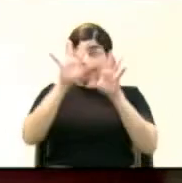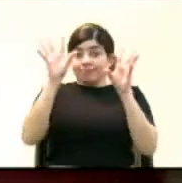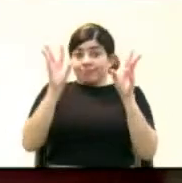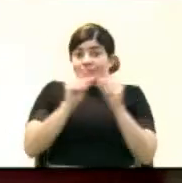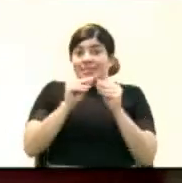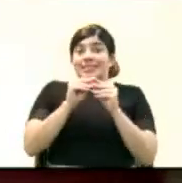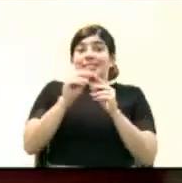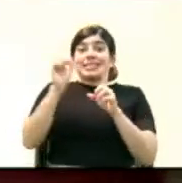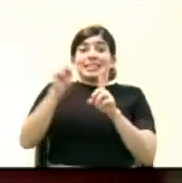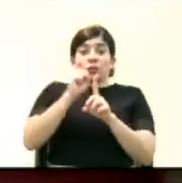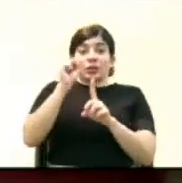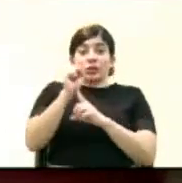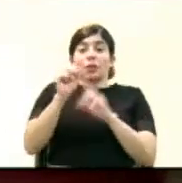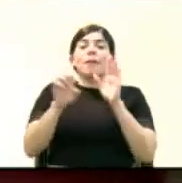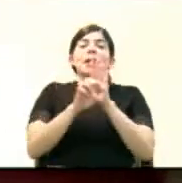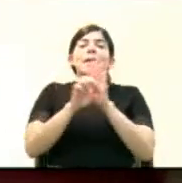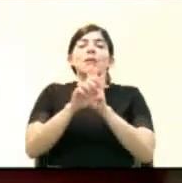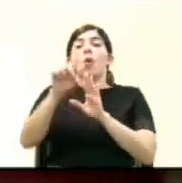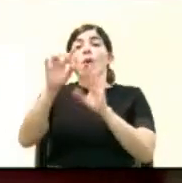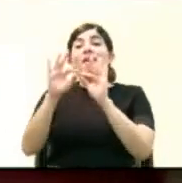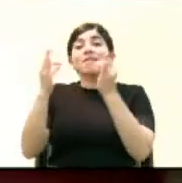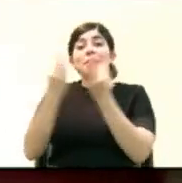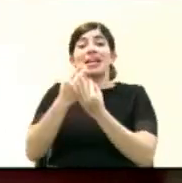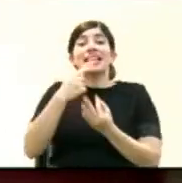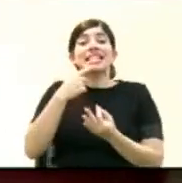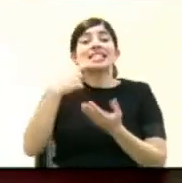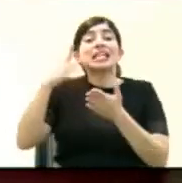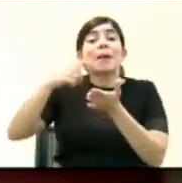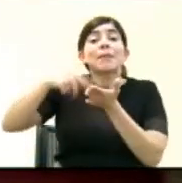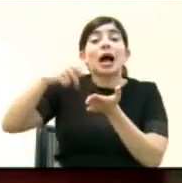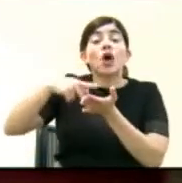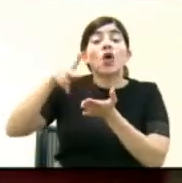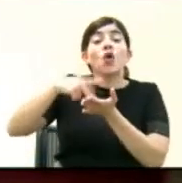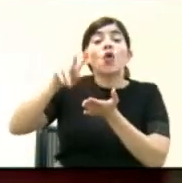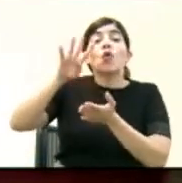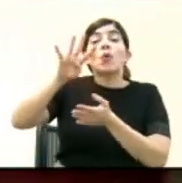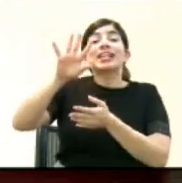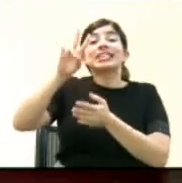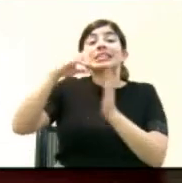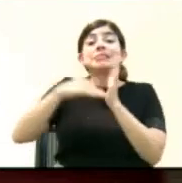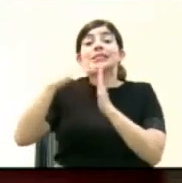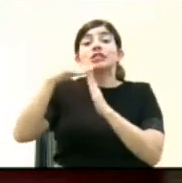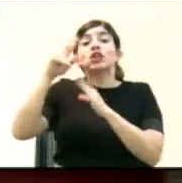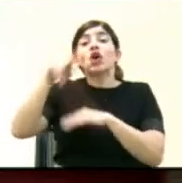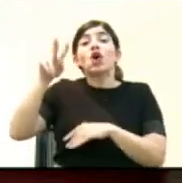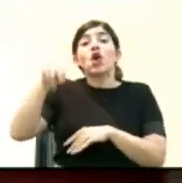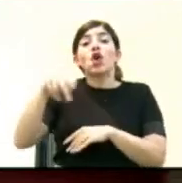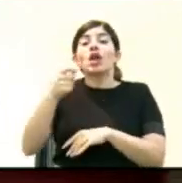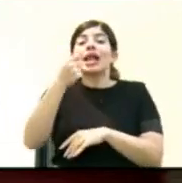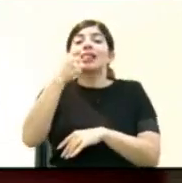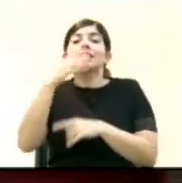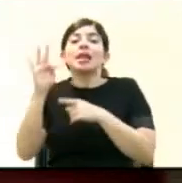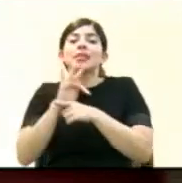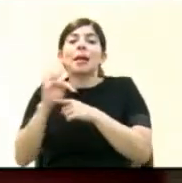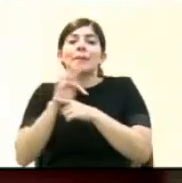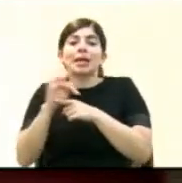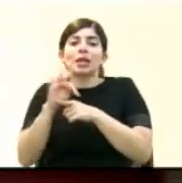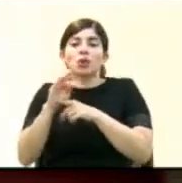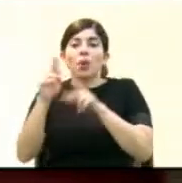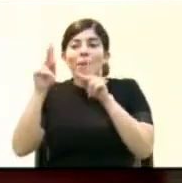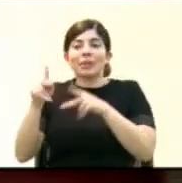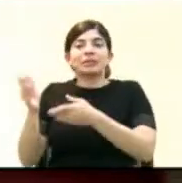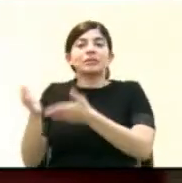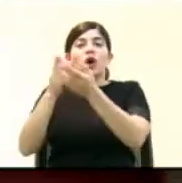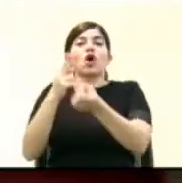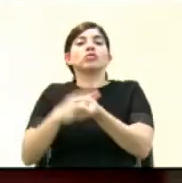Román, una familia dice que ha pagado 47 millones de colones por el tratamiento de un paciente en una clínica